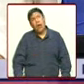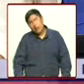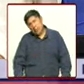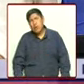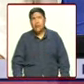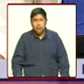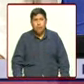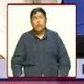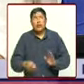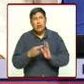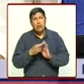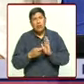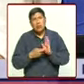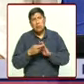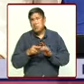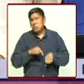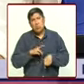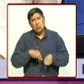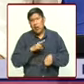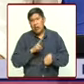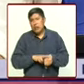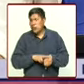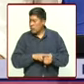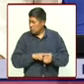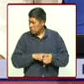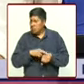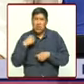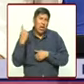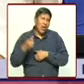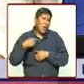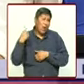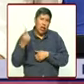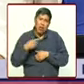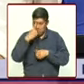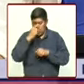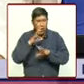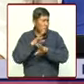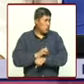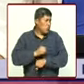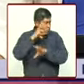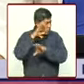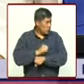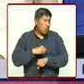Bueno, los protocolos son de la forma normal como han sido siempre todos estos años.